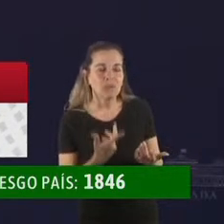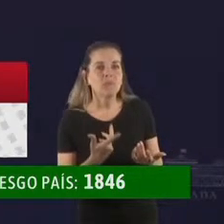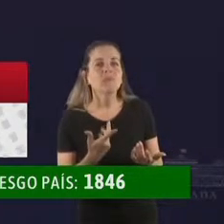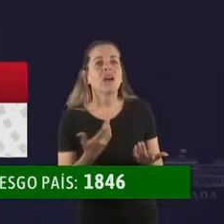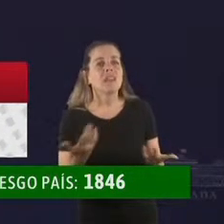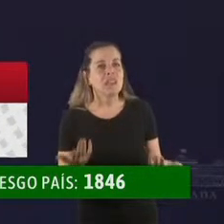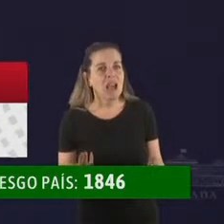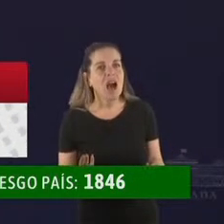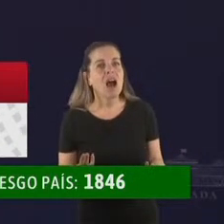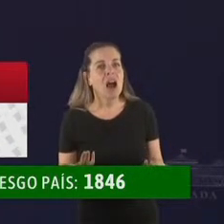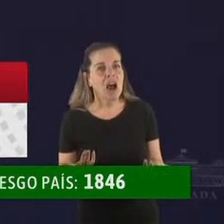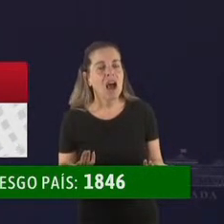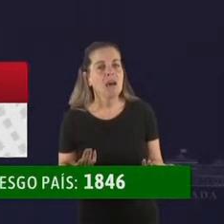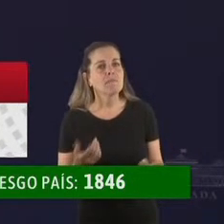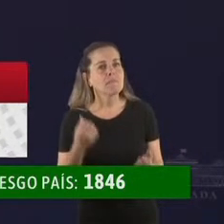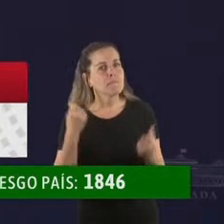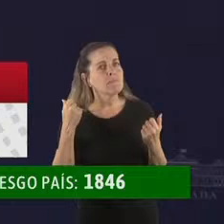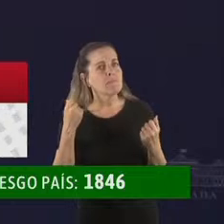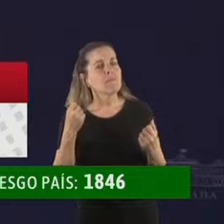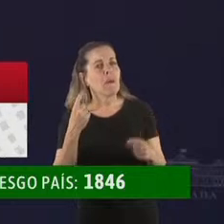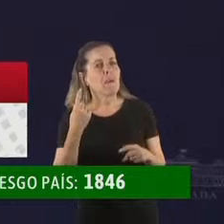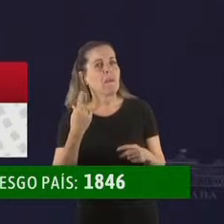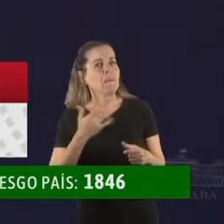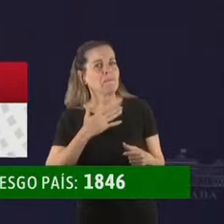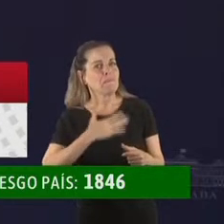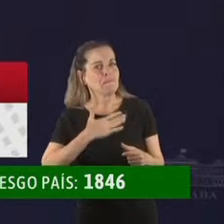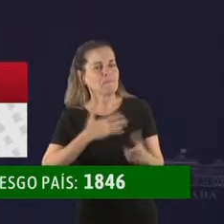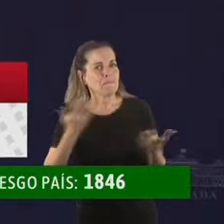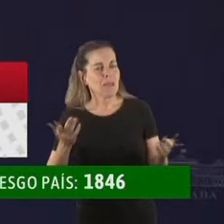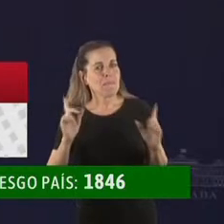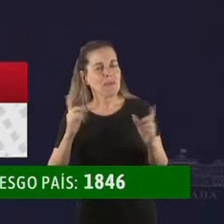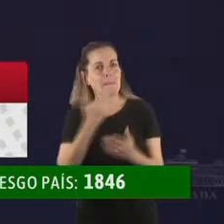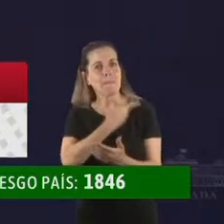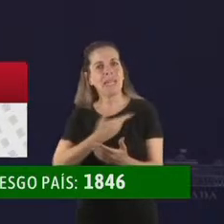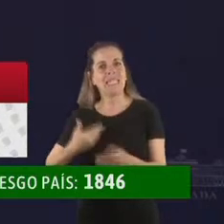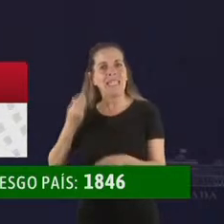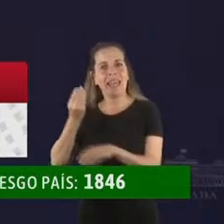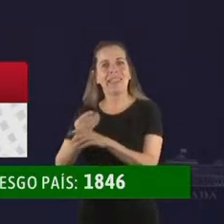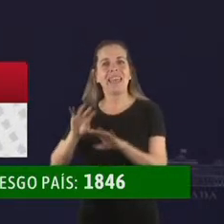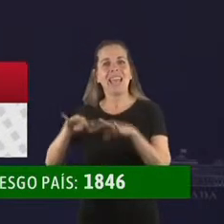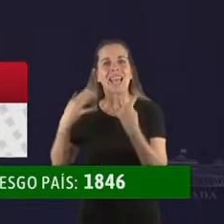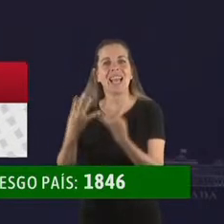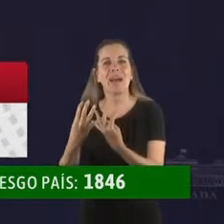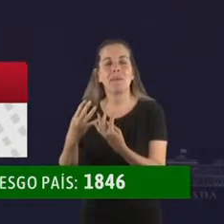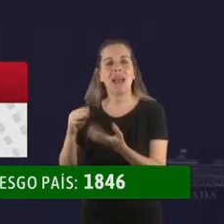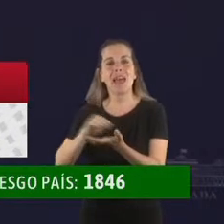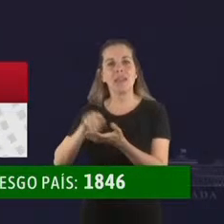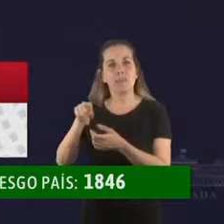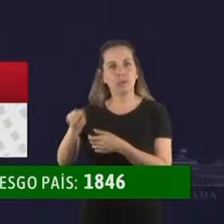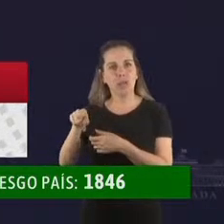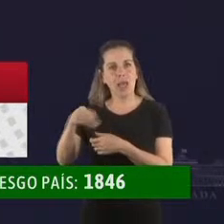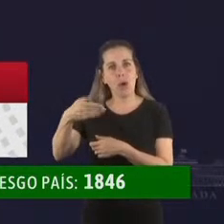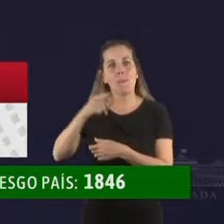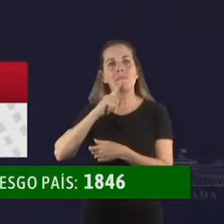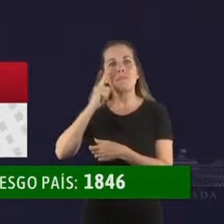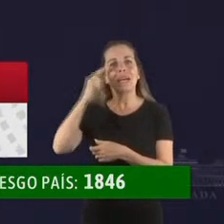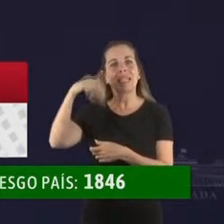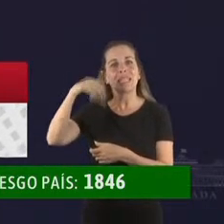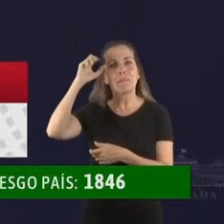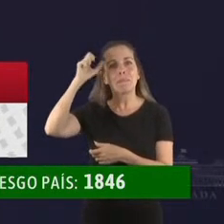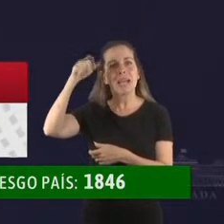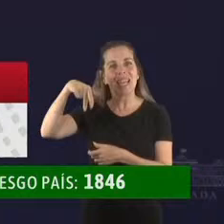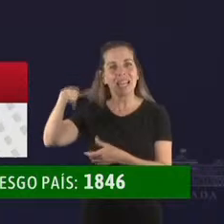iniciativa adoptada por el presidente de la cámara de diputados de la nación Martín menem quien ha eliminado la